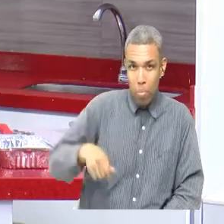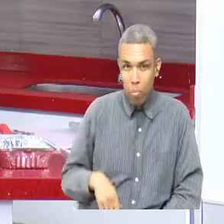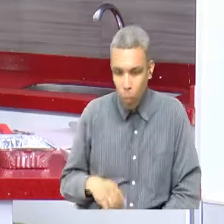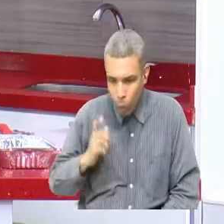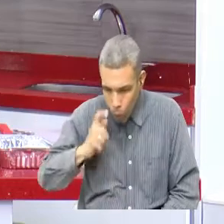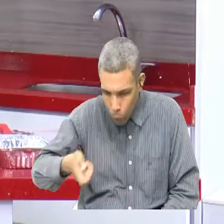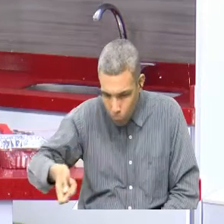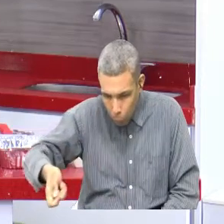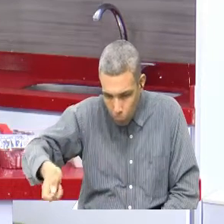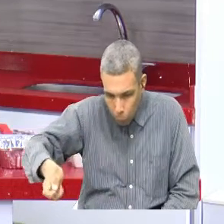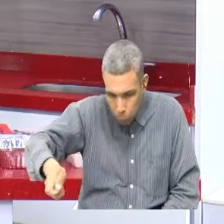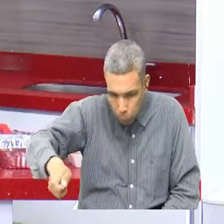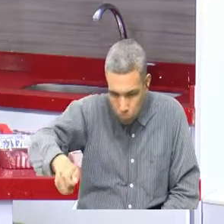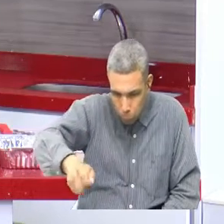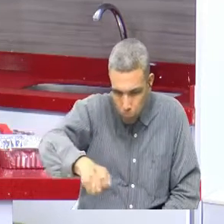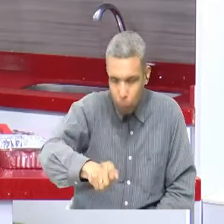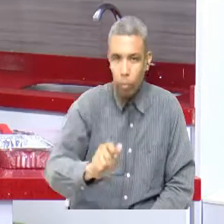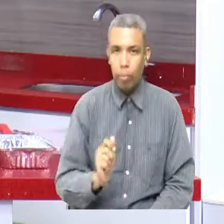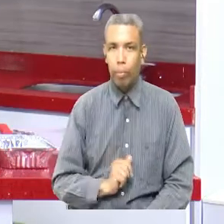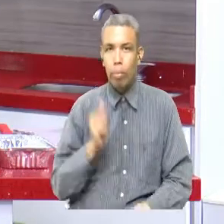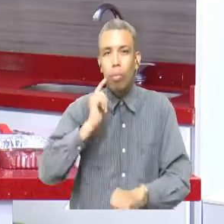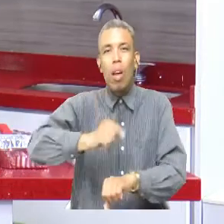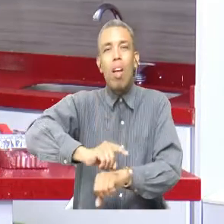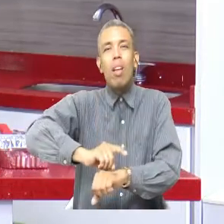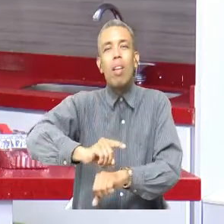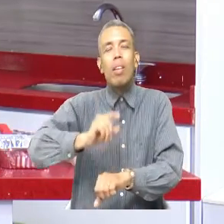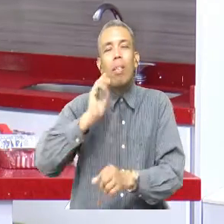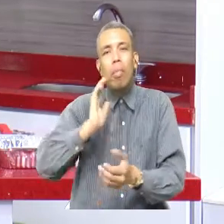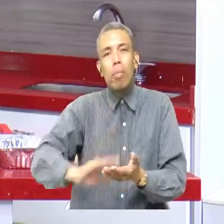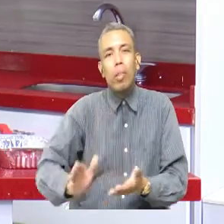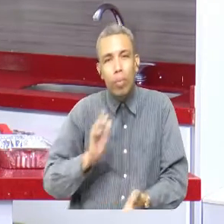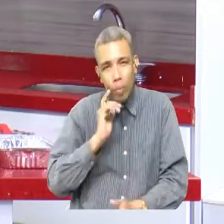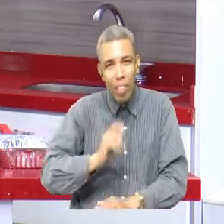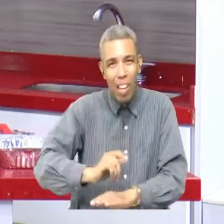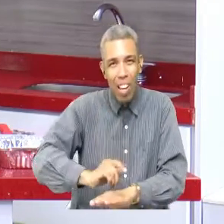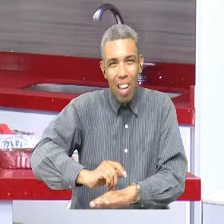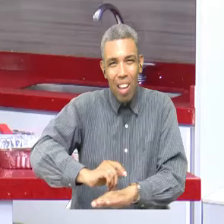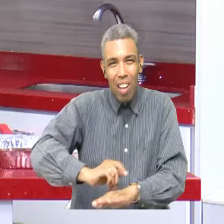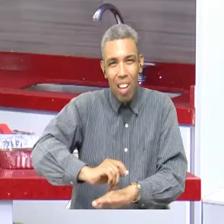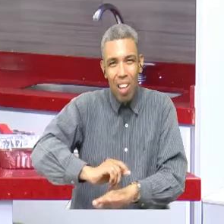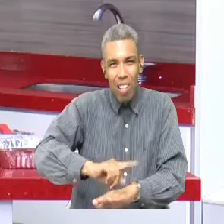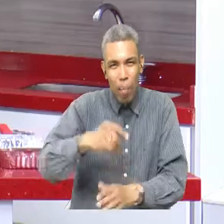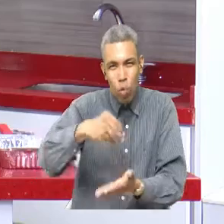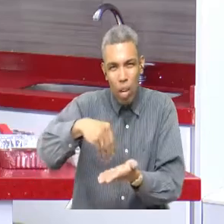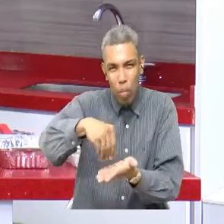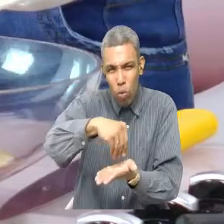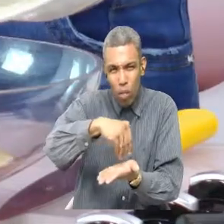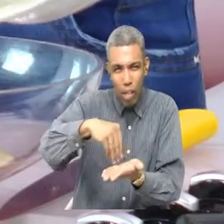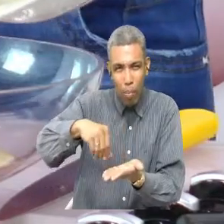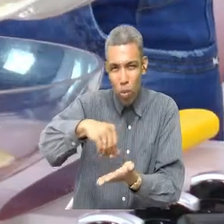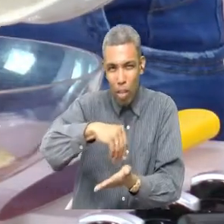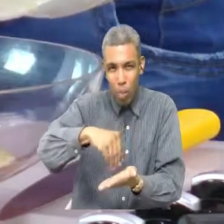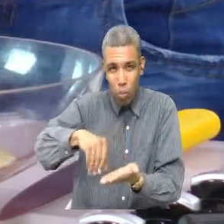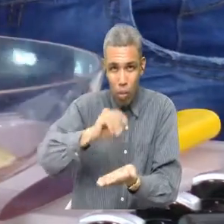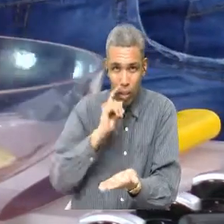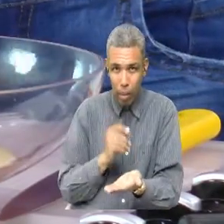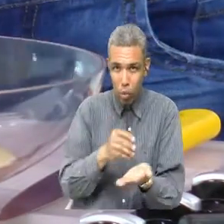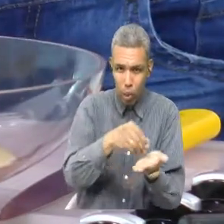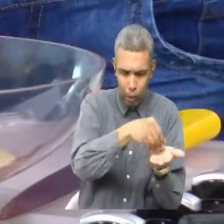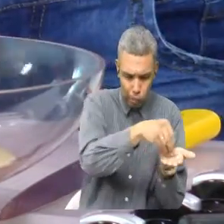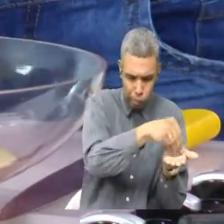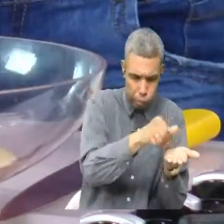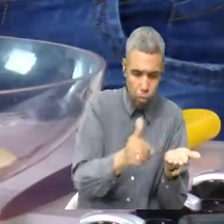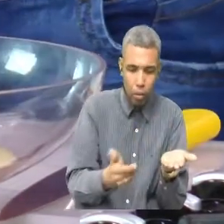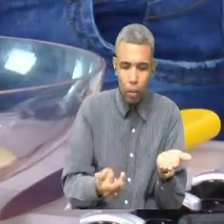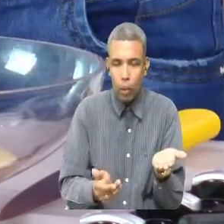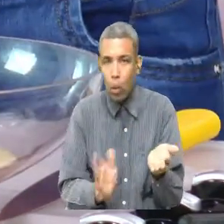para los gramos de cada ingrediente, queda suficientemente ácido. Ya si de pronto quieren bajarle la